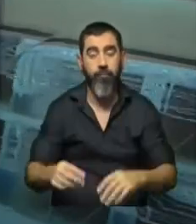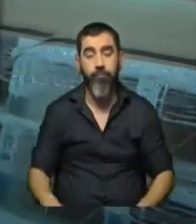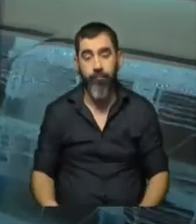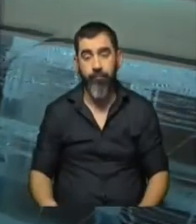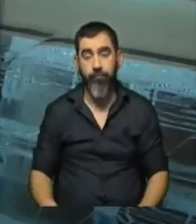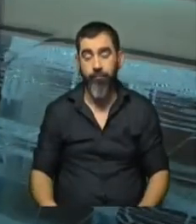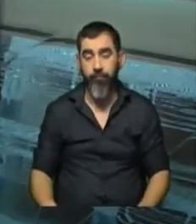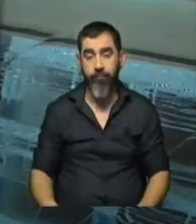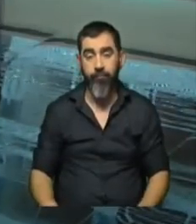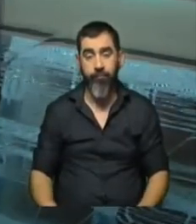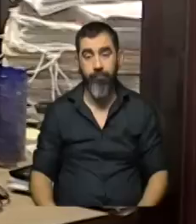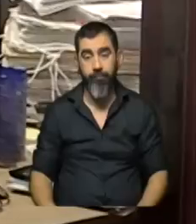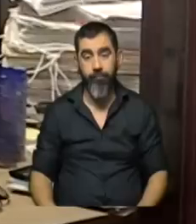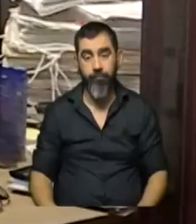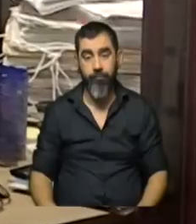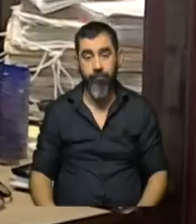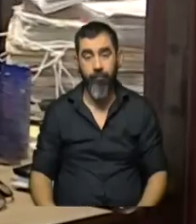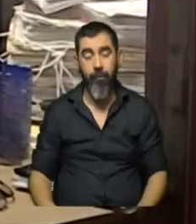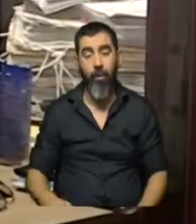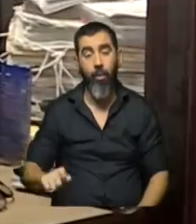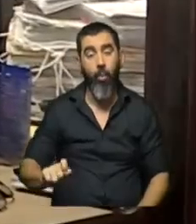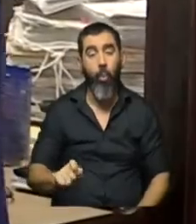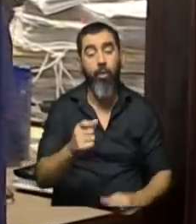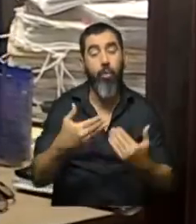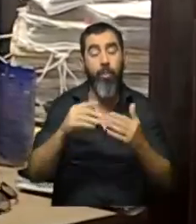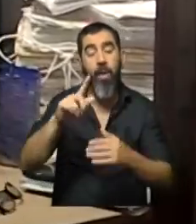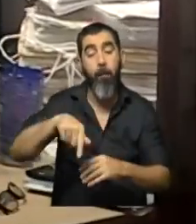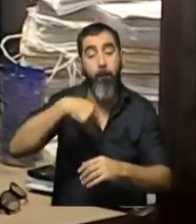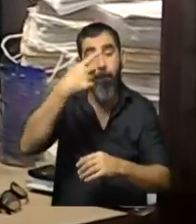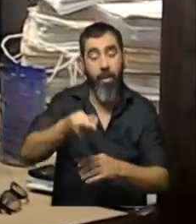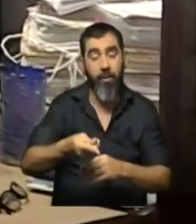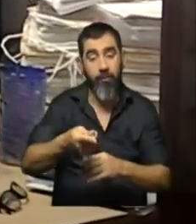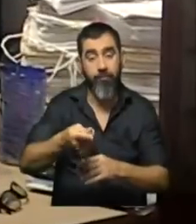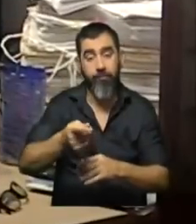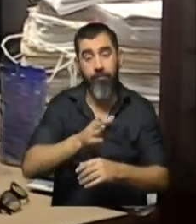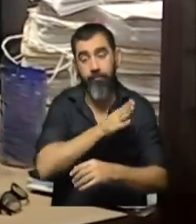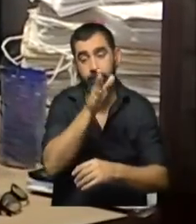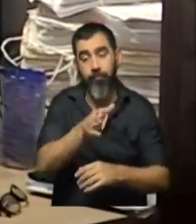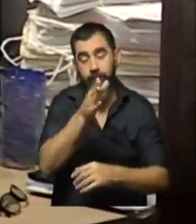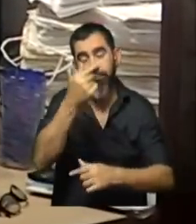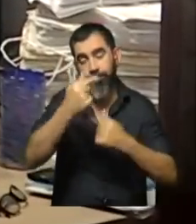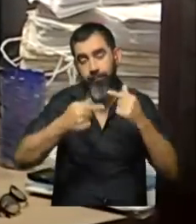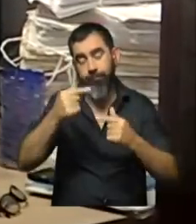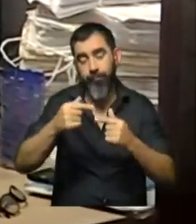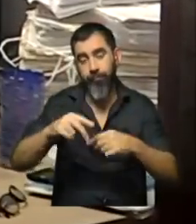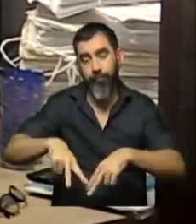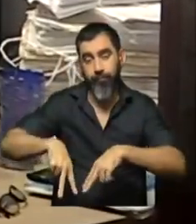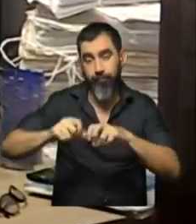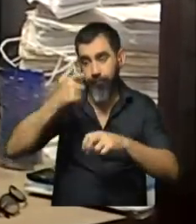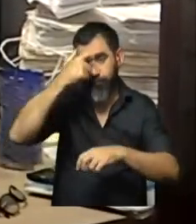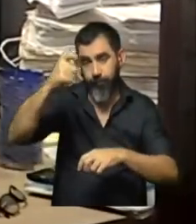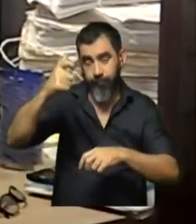en particular. El juicio comienza mañana con la participación de distintos peritos.